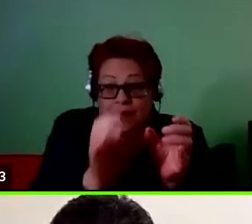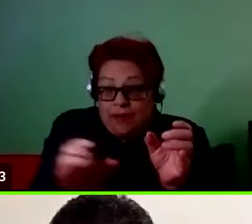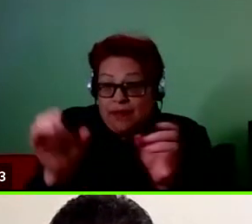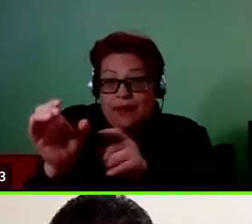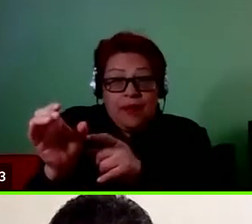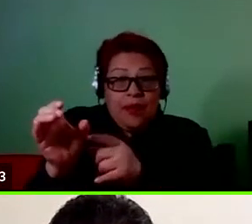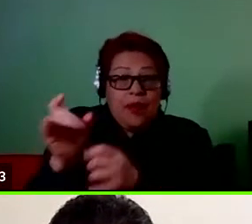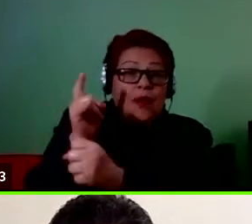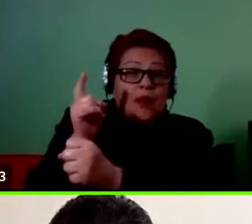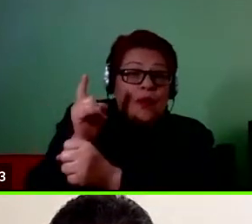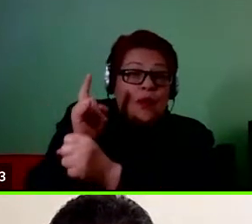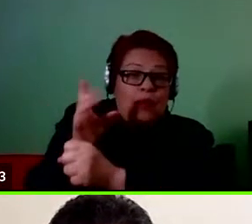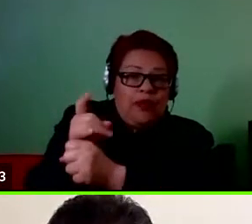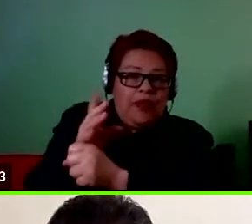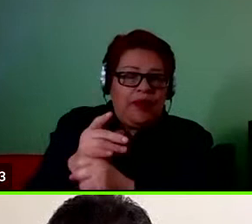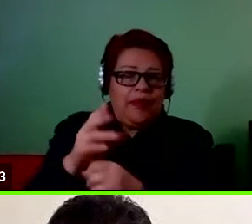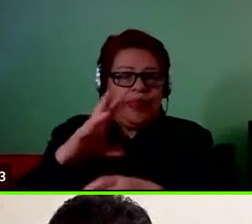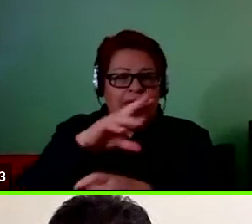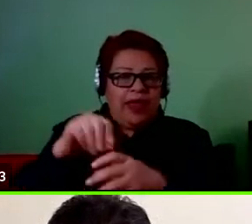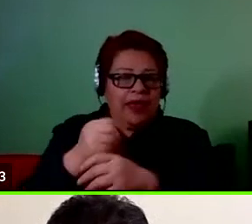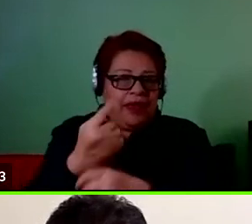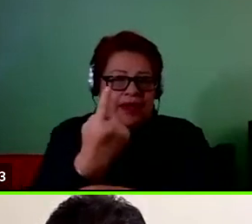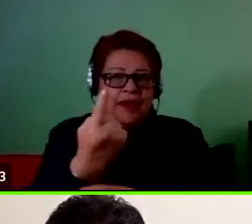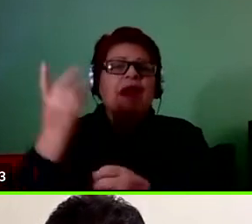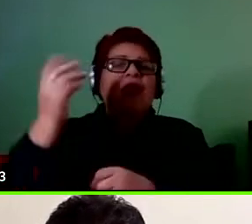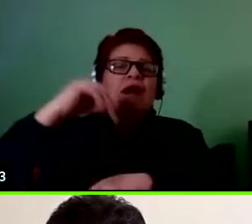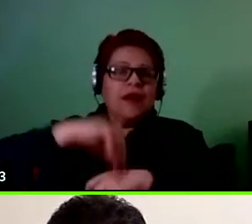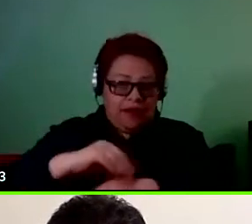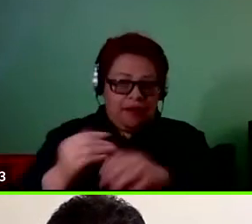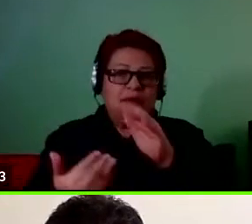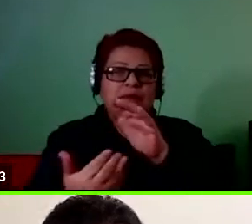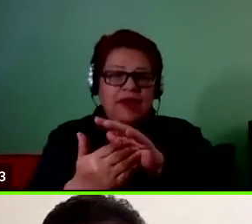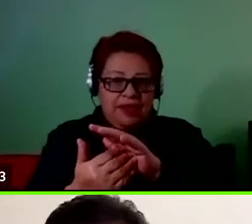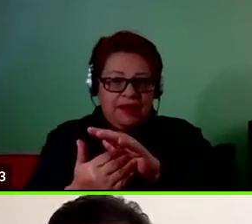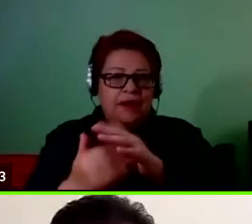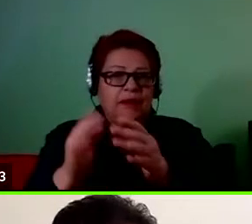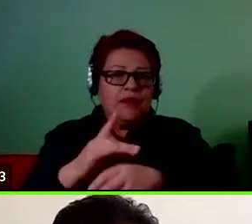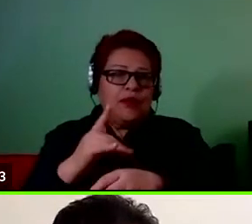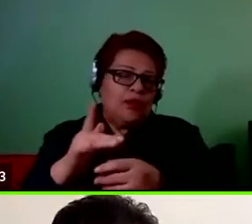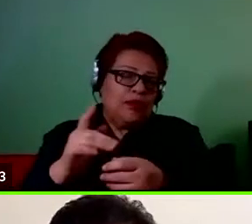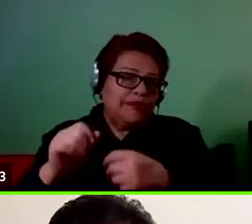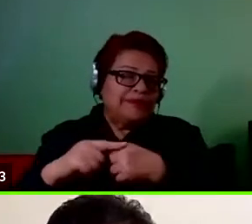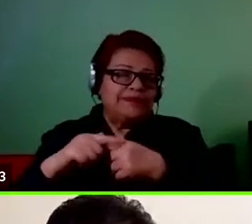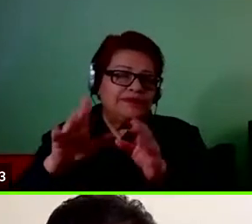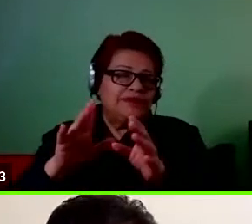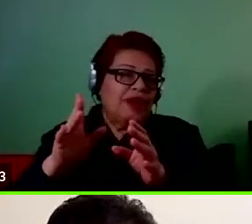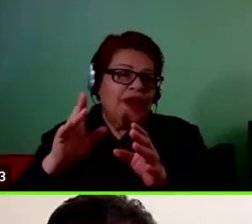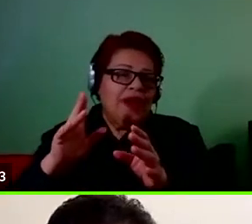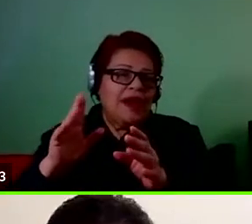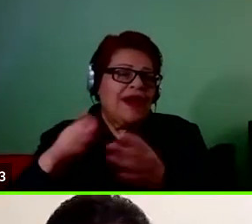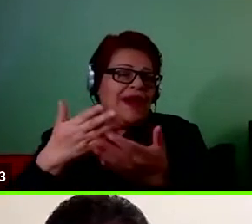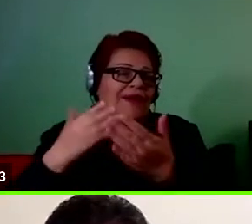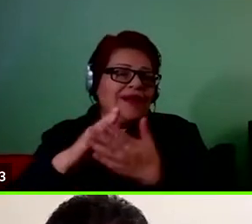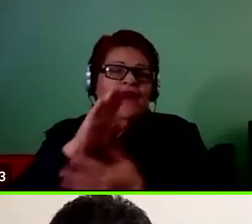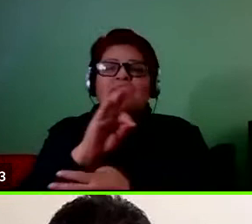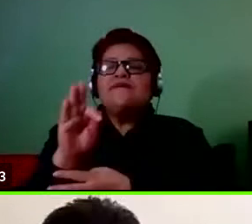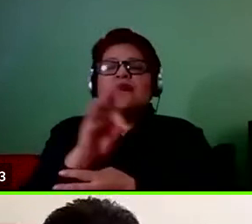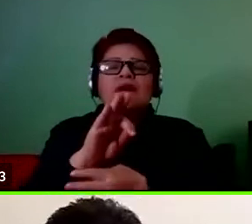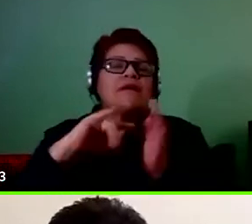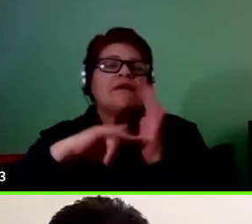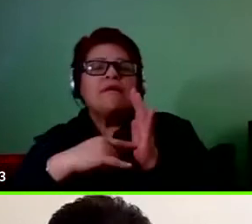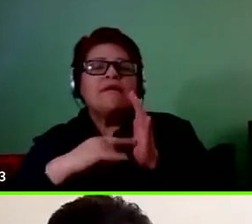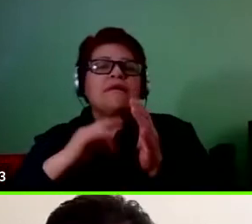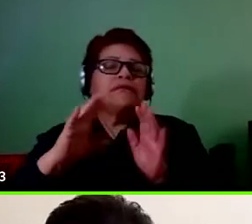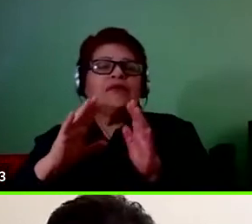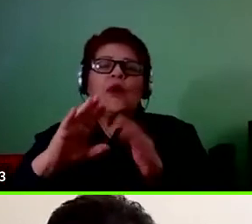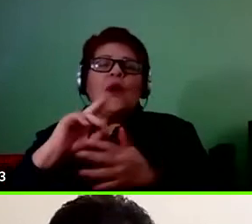hacerlo en un solo momento, pero queda ya incluido la mesa solamente por definir. Porque finalmente aquí no vienen ni fechas ni horas, es